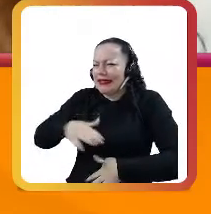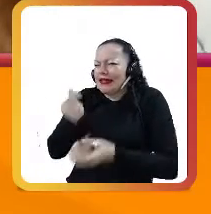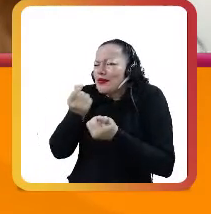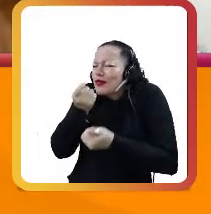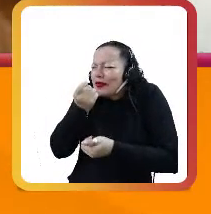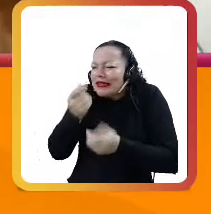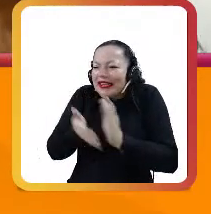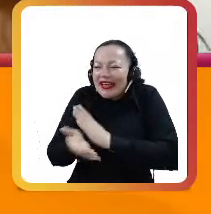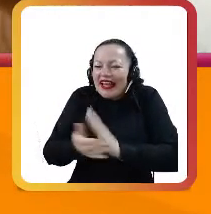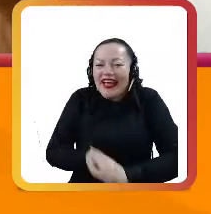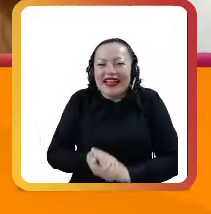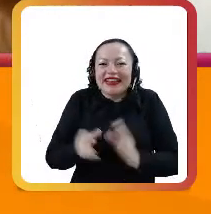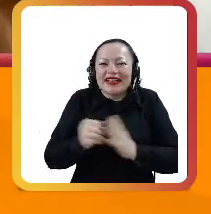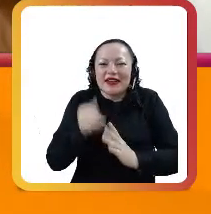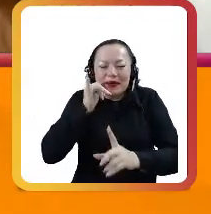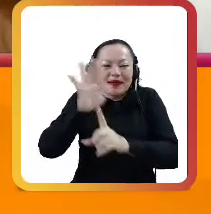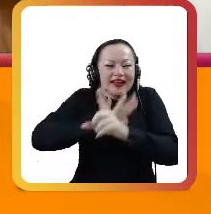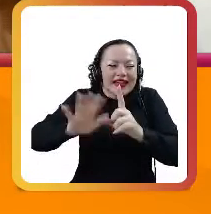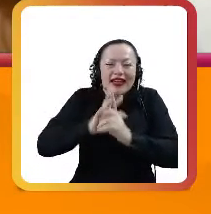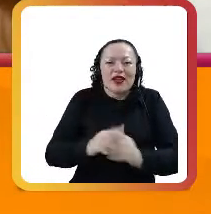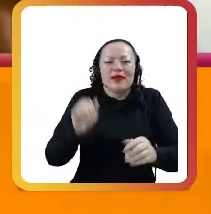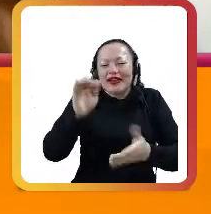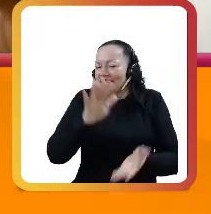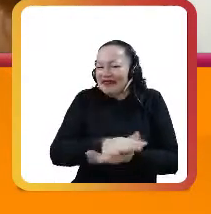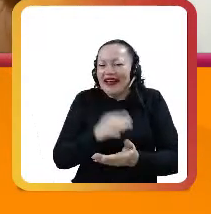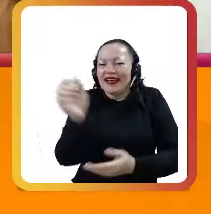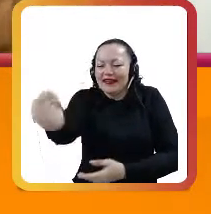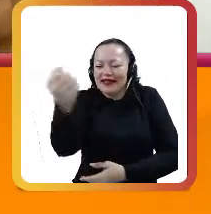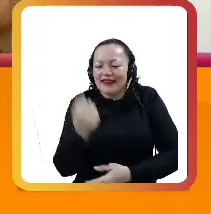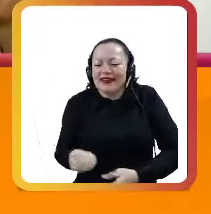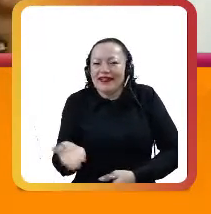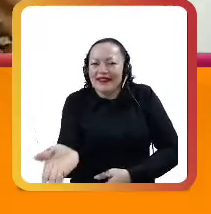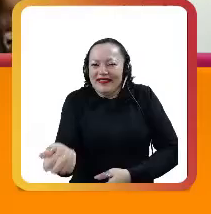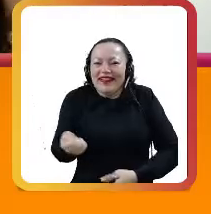Ya viene el videito. Están sacando ese video del horno, no te preocupes, ya viene.